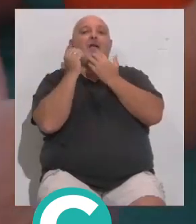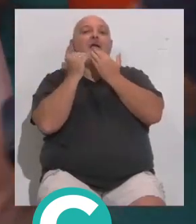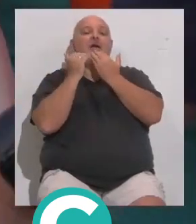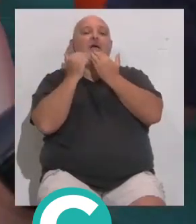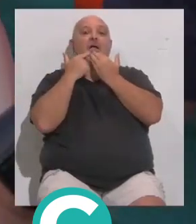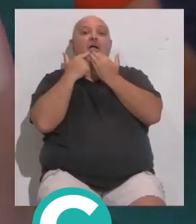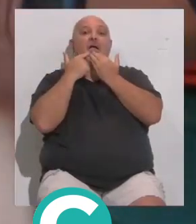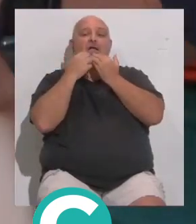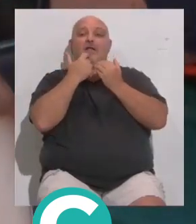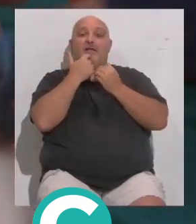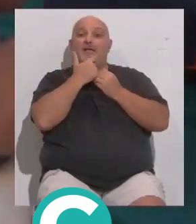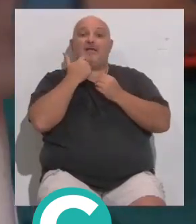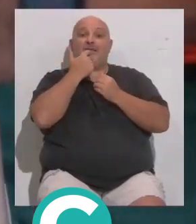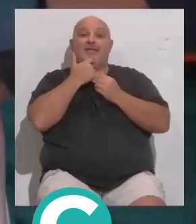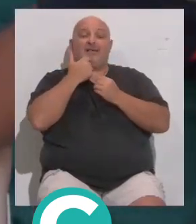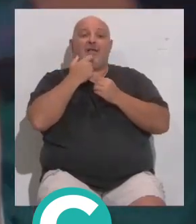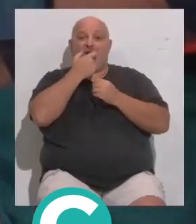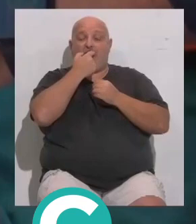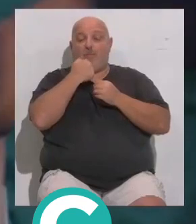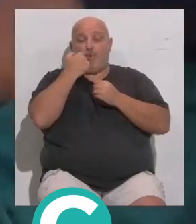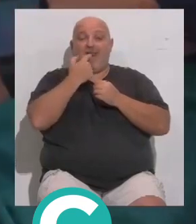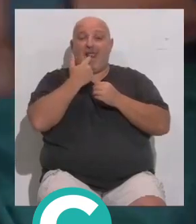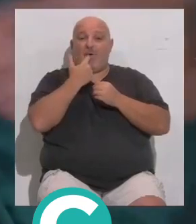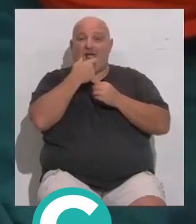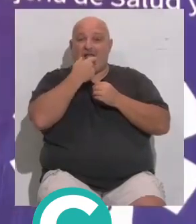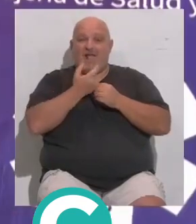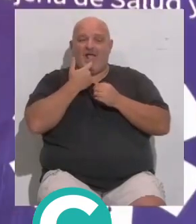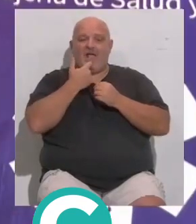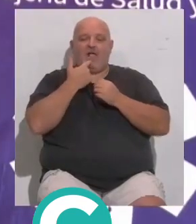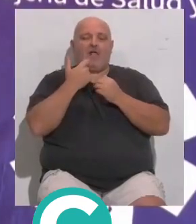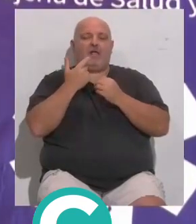que las propias estructuras de la base de la boca, de la lengua y tal, no